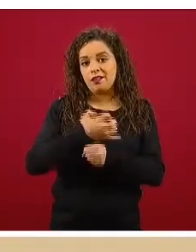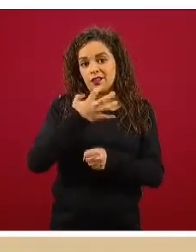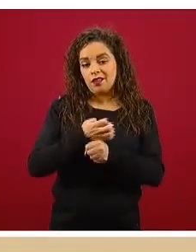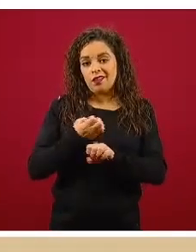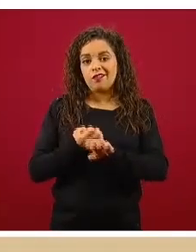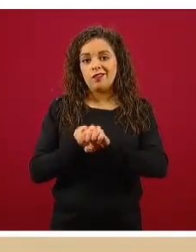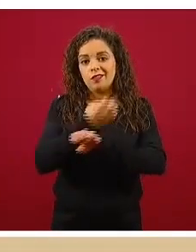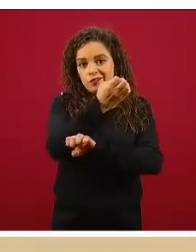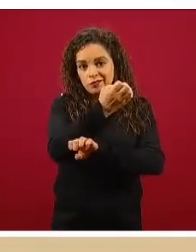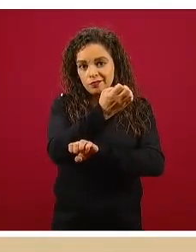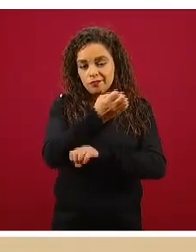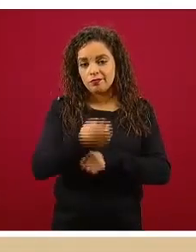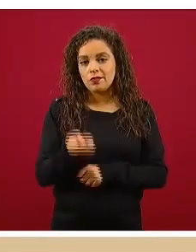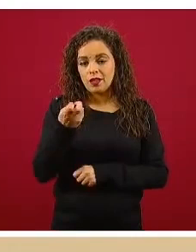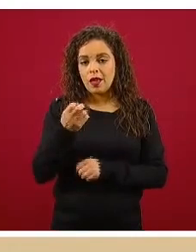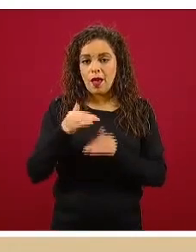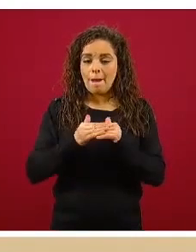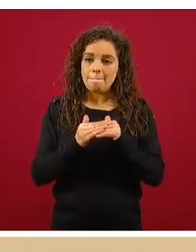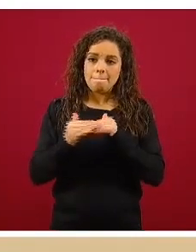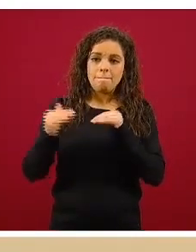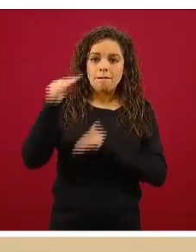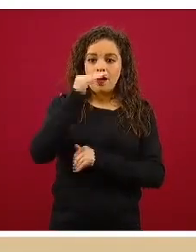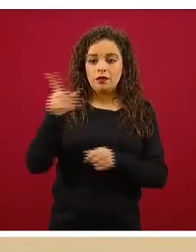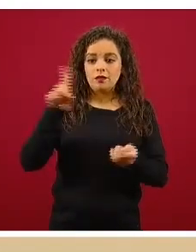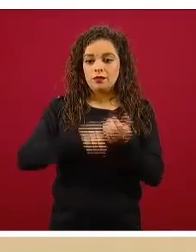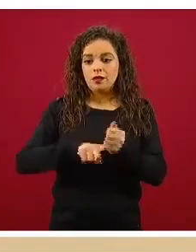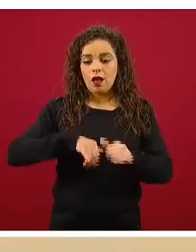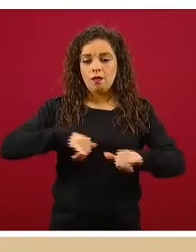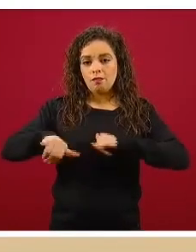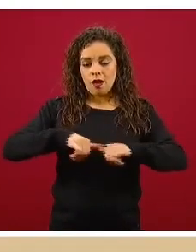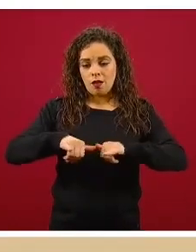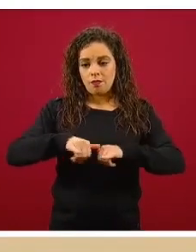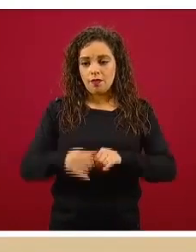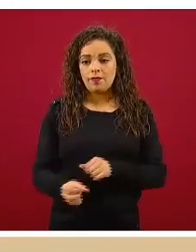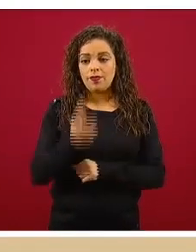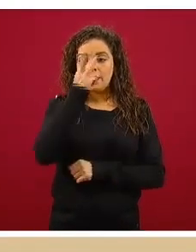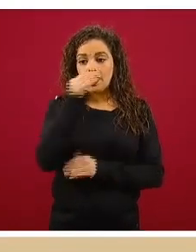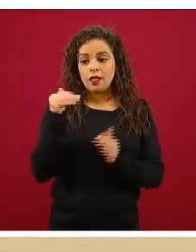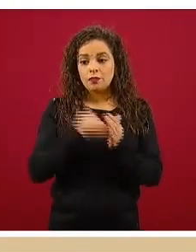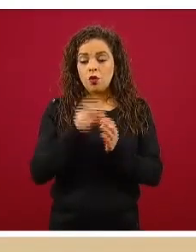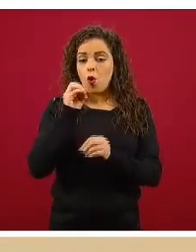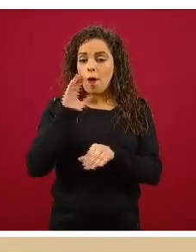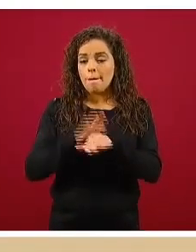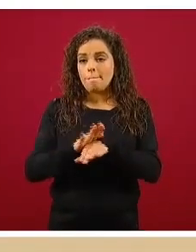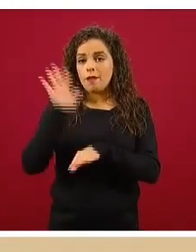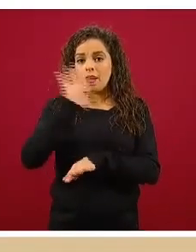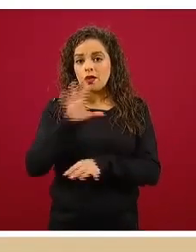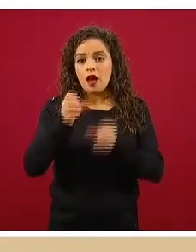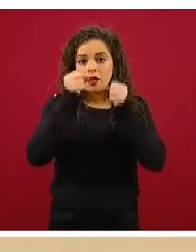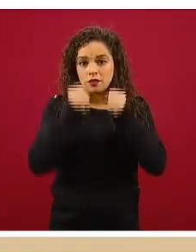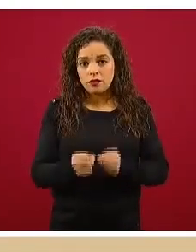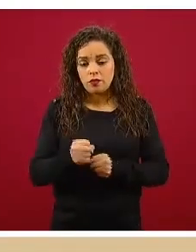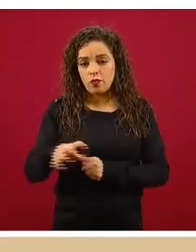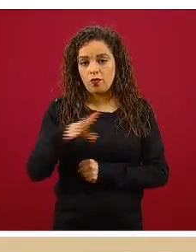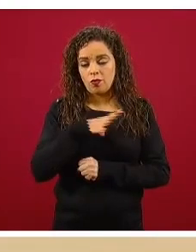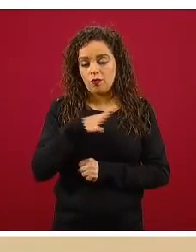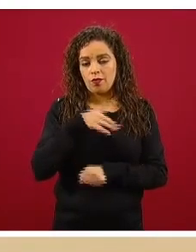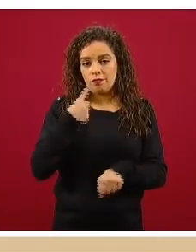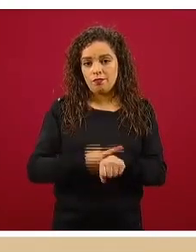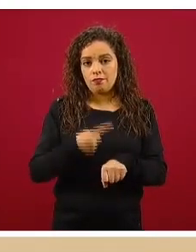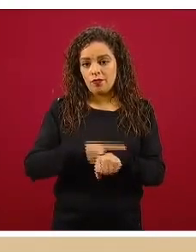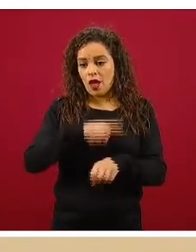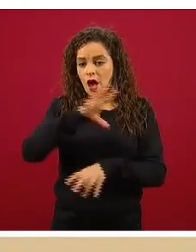digamos, el rango máximo que se tiene en el mapa, que es 3.000 o más casos confirmados acumulados de